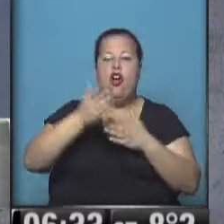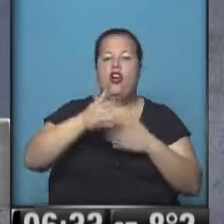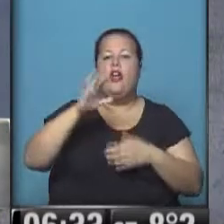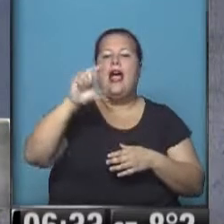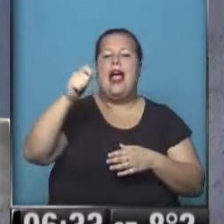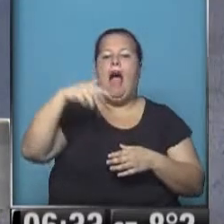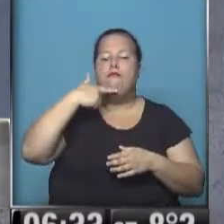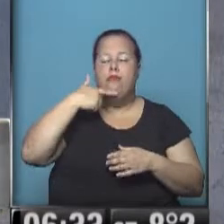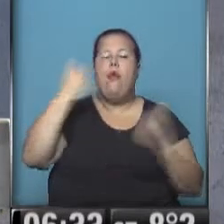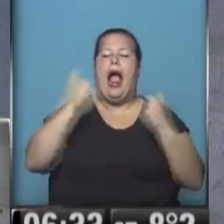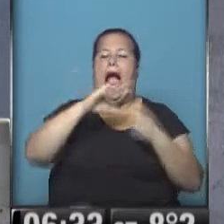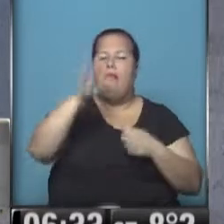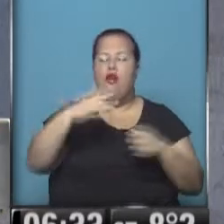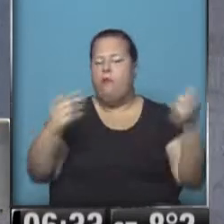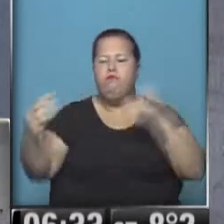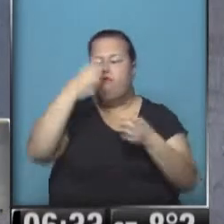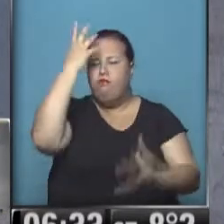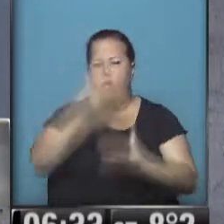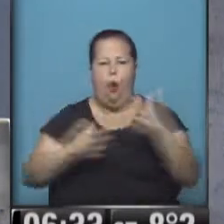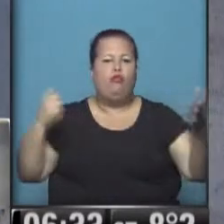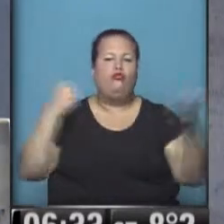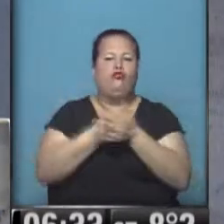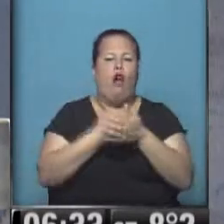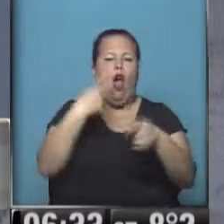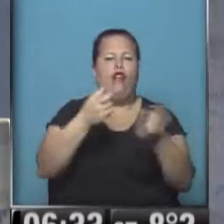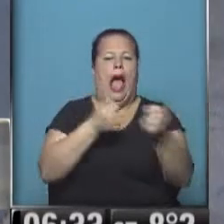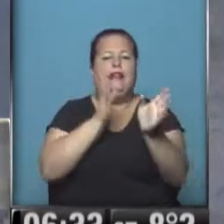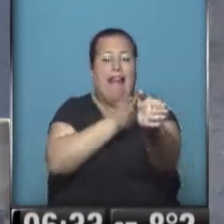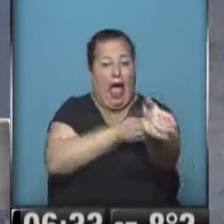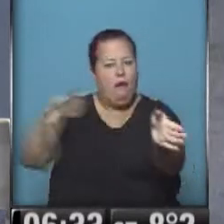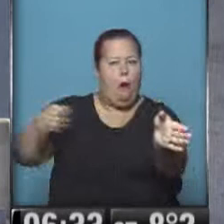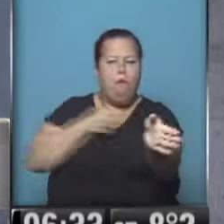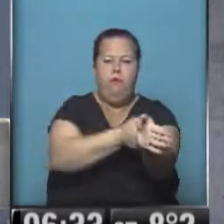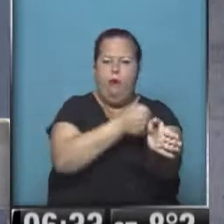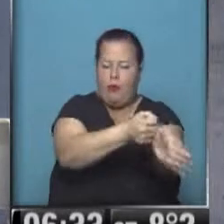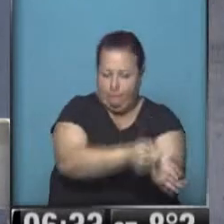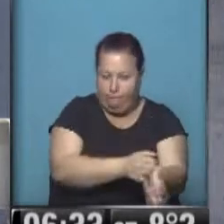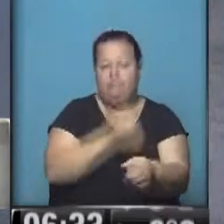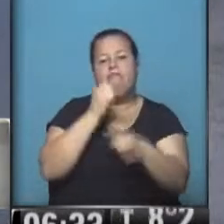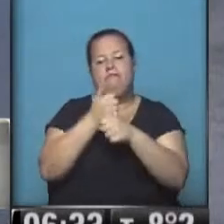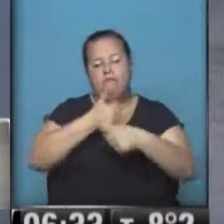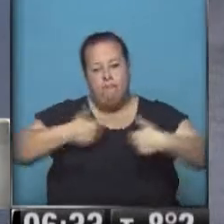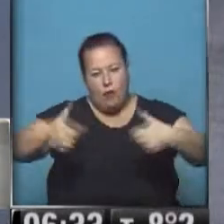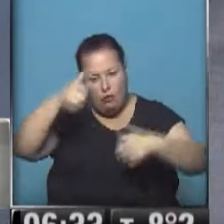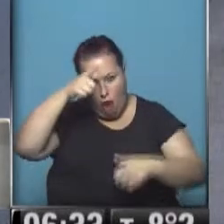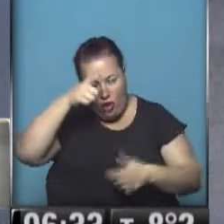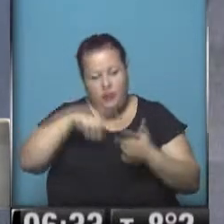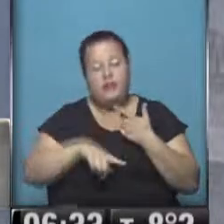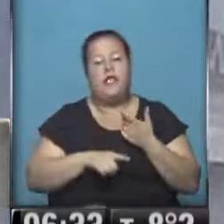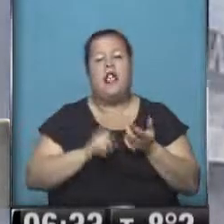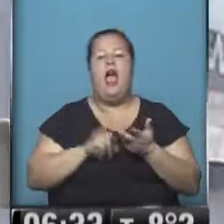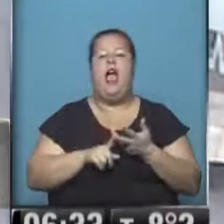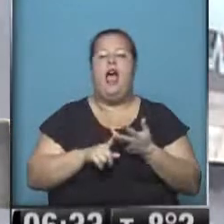campos una camioneta perdió el control impactó contra varios vehículos estacionados bueno él trabaja por la policía y